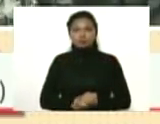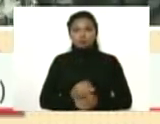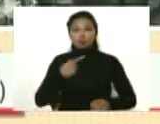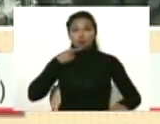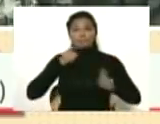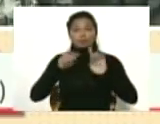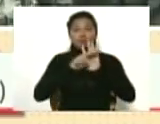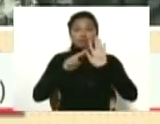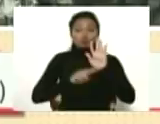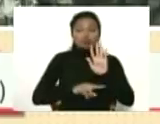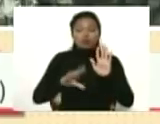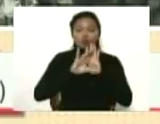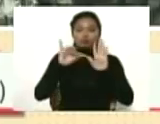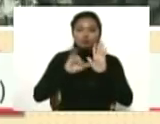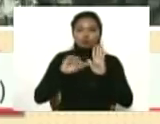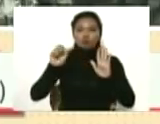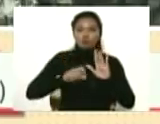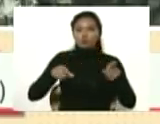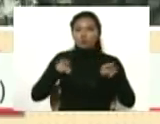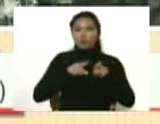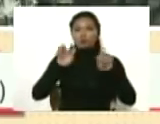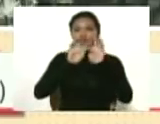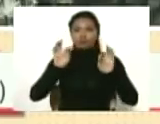nuestra Constitución,